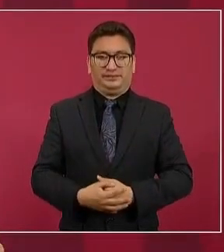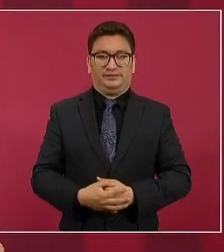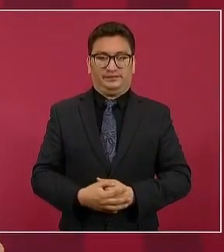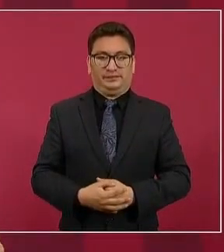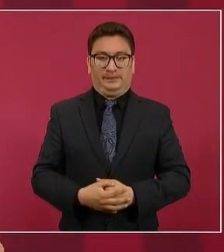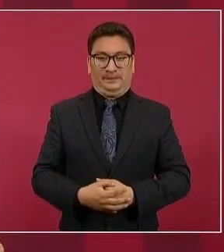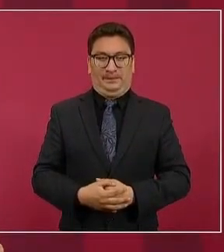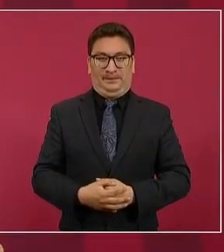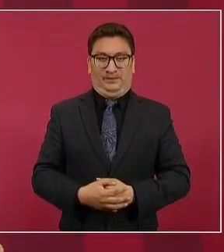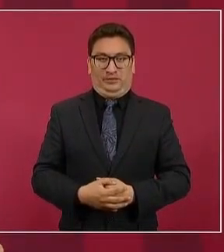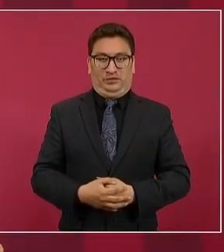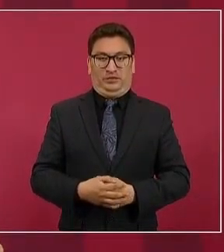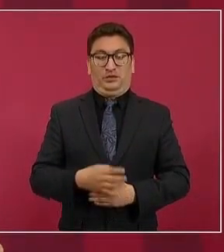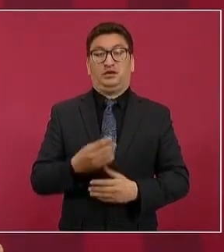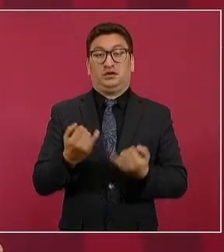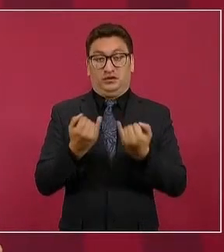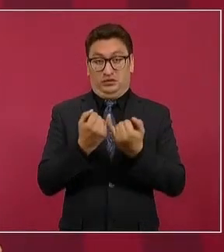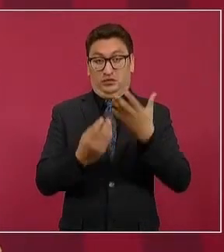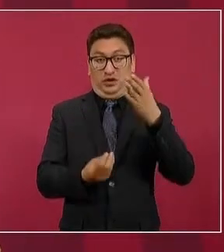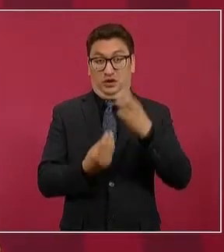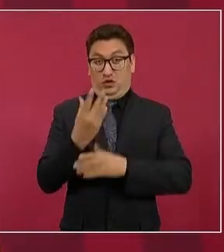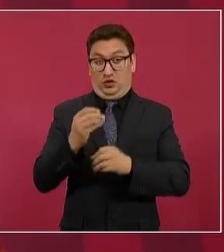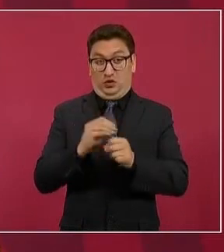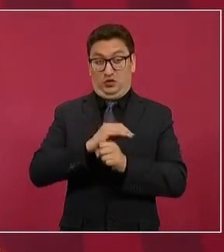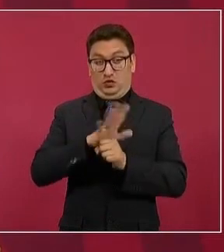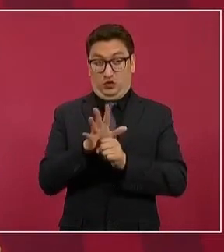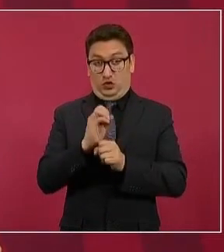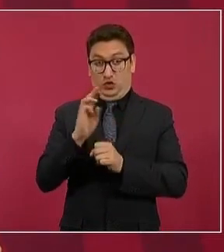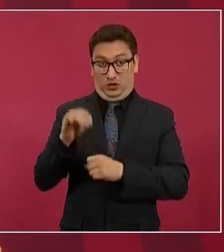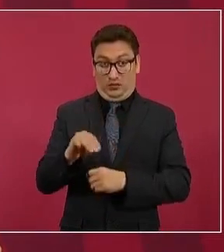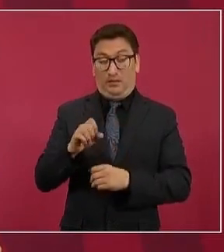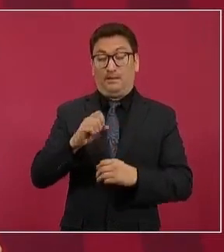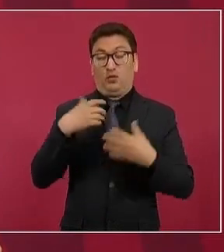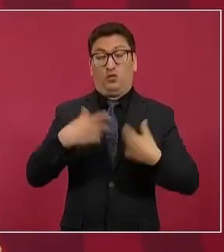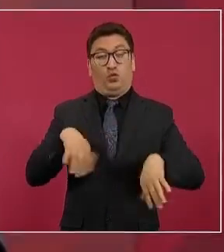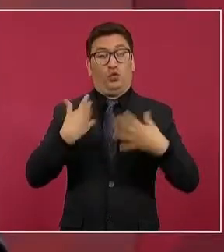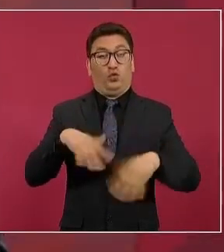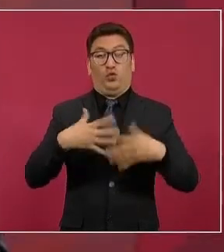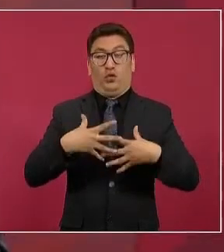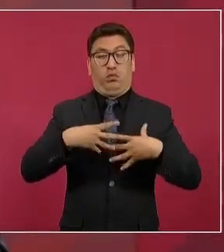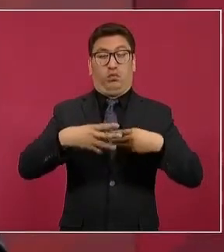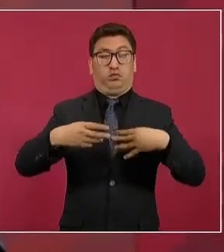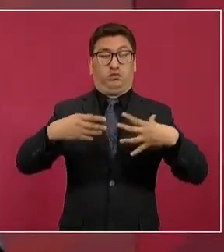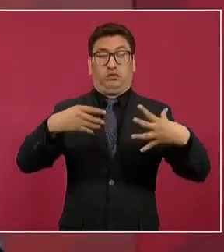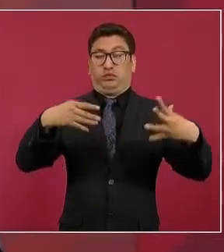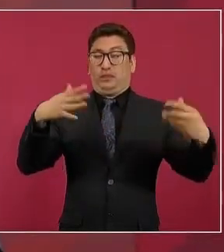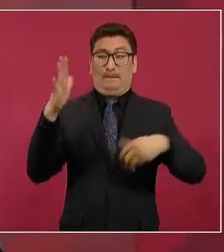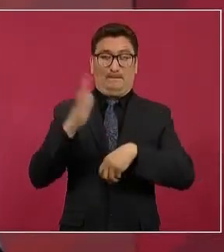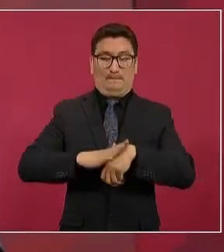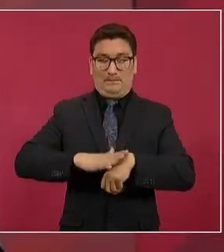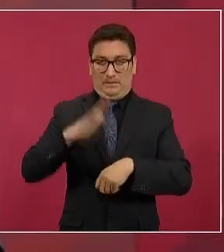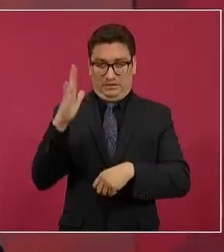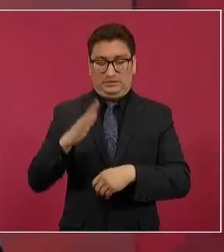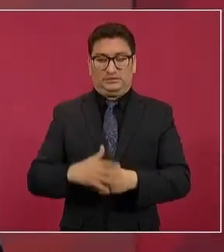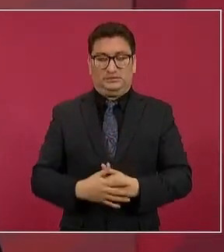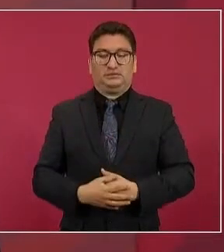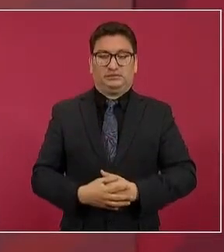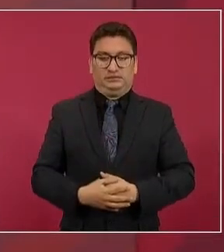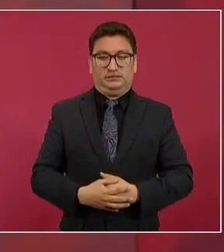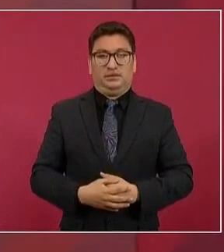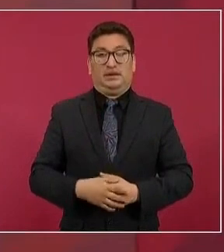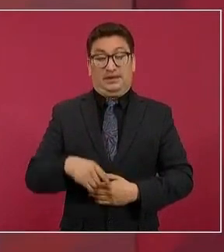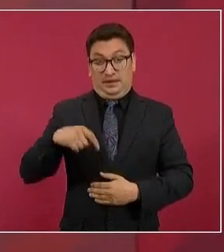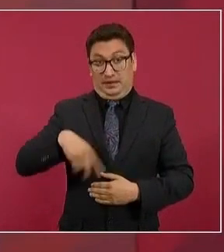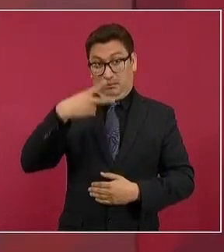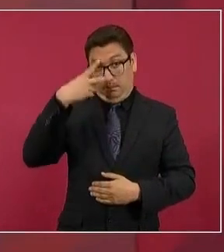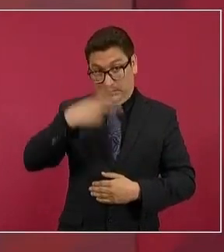Esta nueva ola, esta variante, fue la que más contagios produjo en México